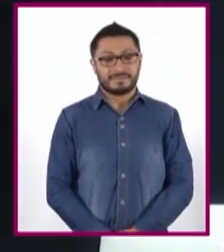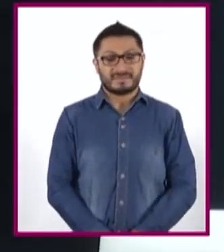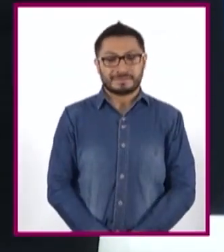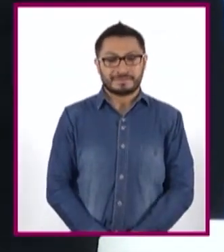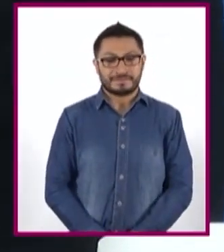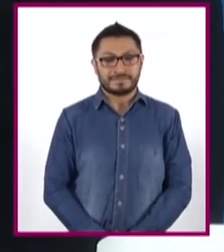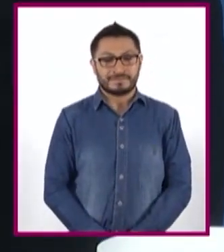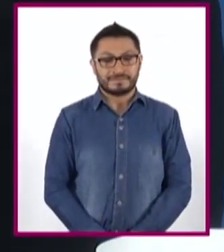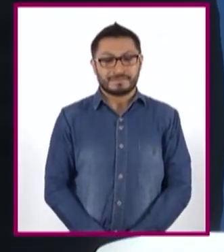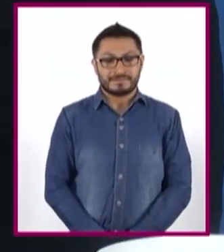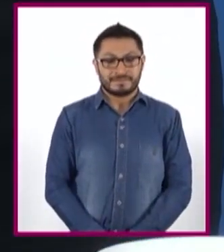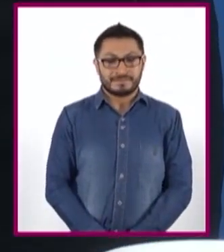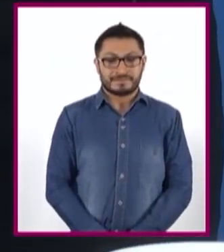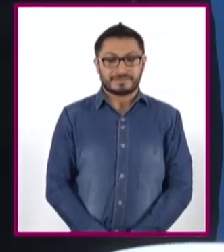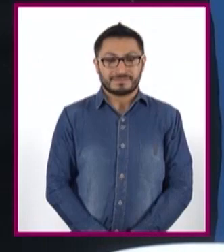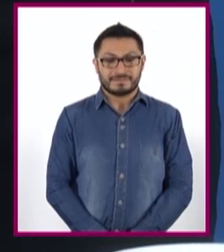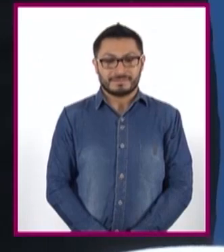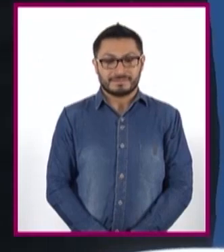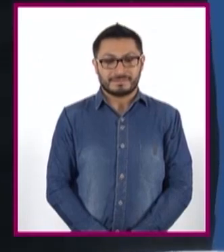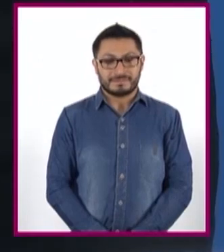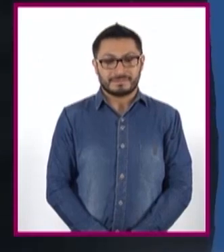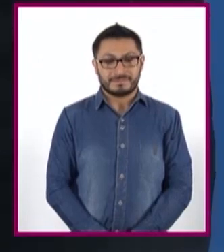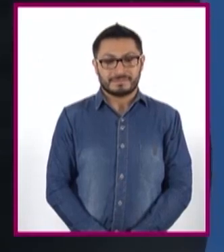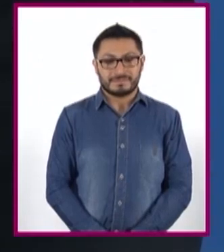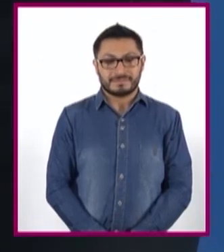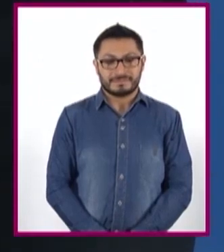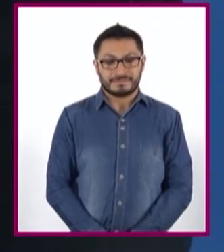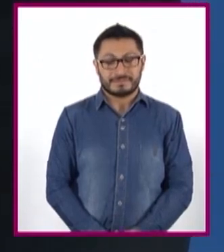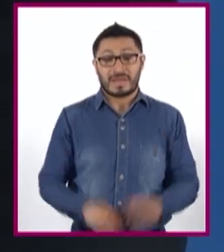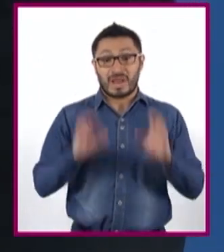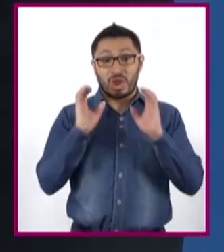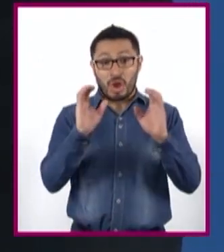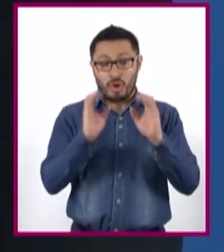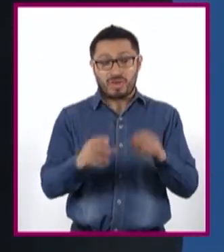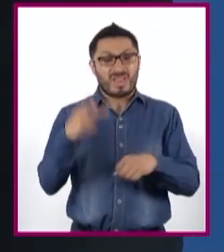Me imagino que así, así. Mucho cuidado porque